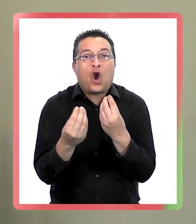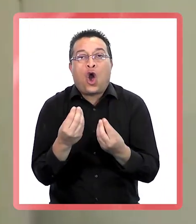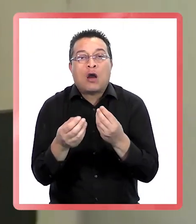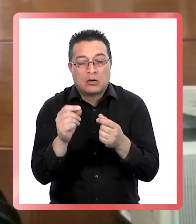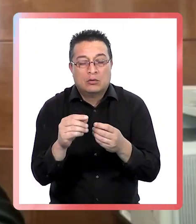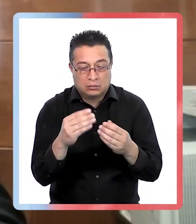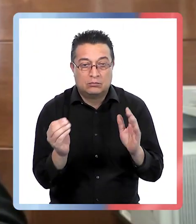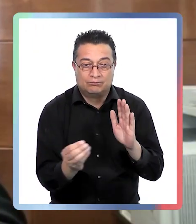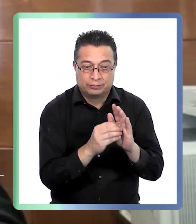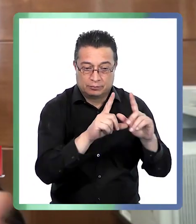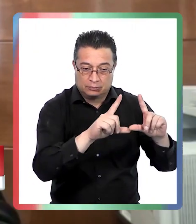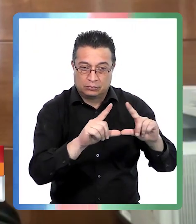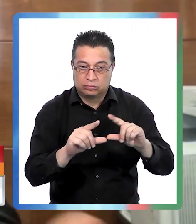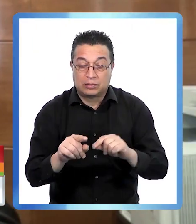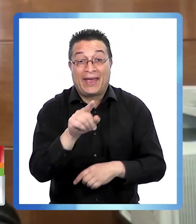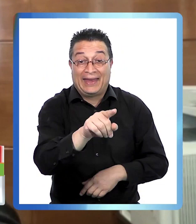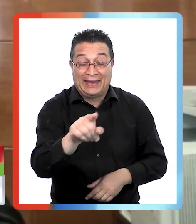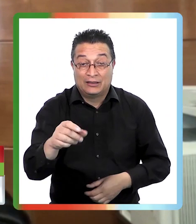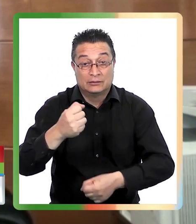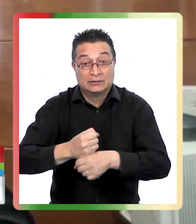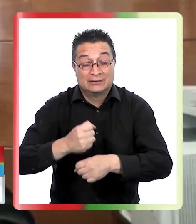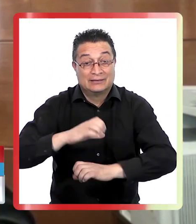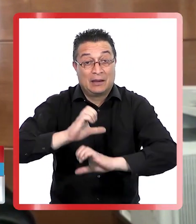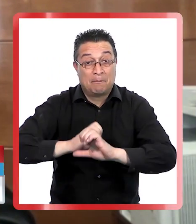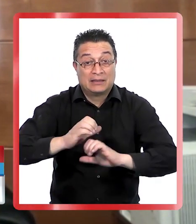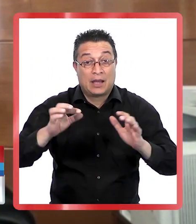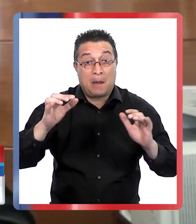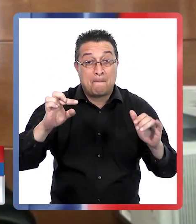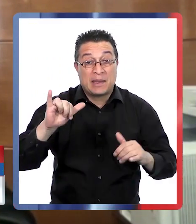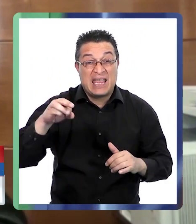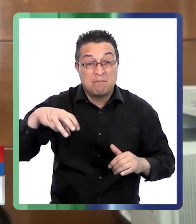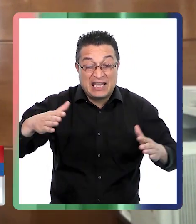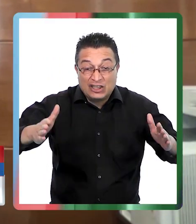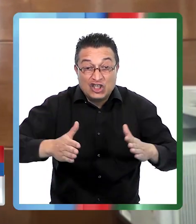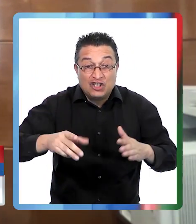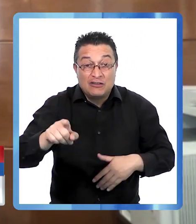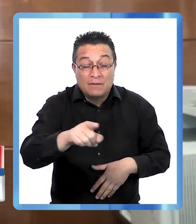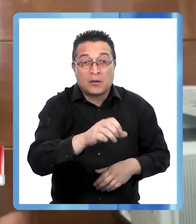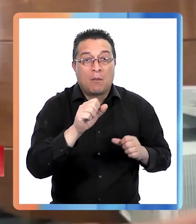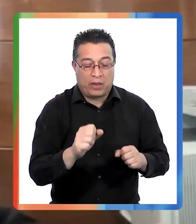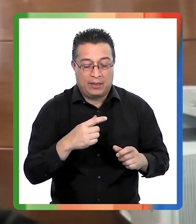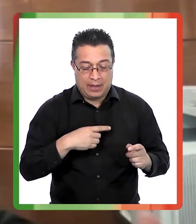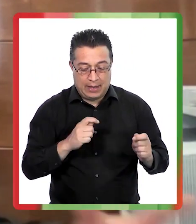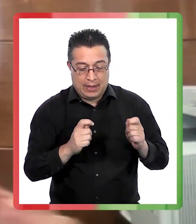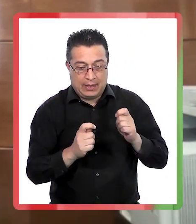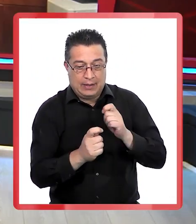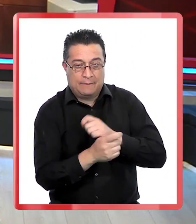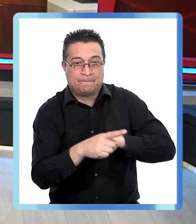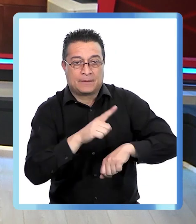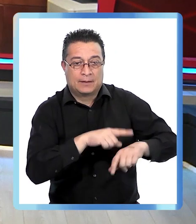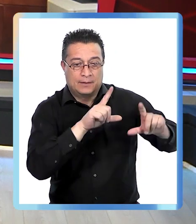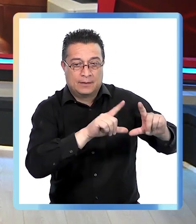que esta implementación también a ellas y a ellos, los empleadores pequeños y medianos, les permita poder adaptar sus